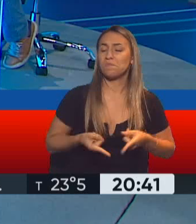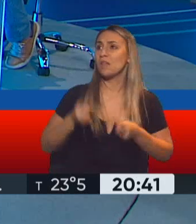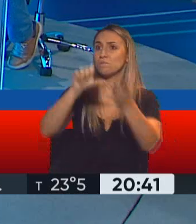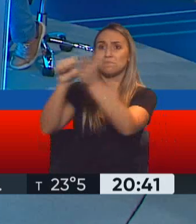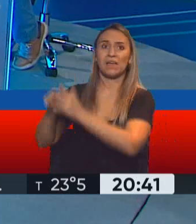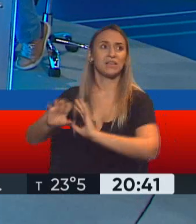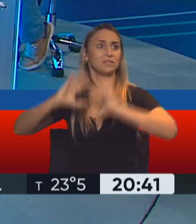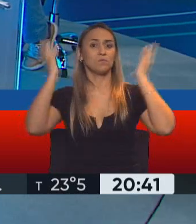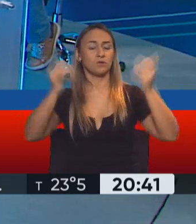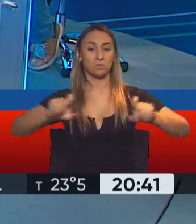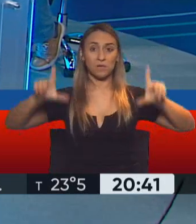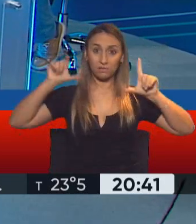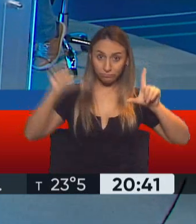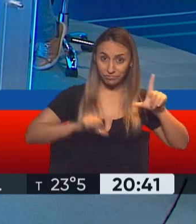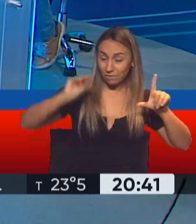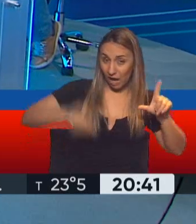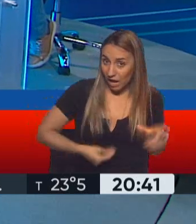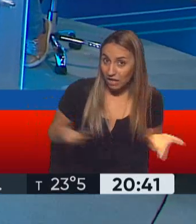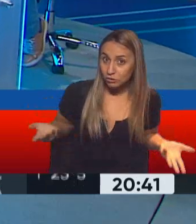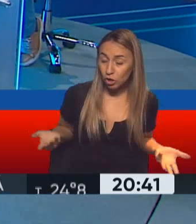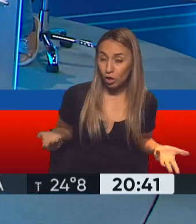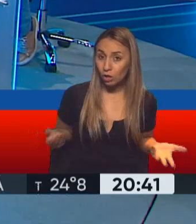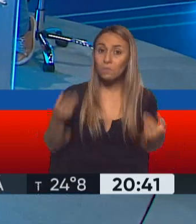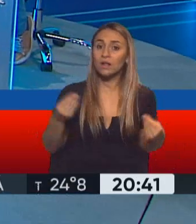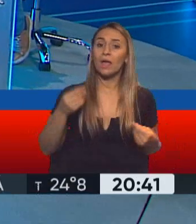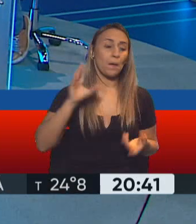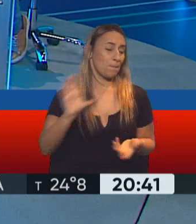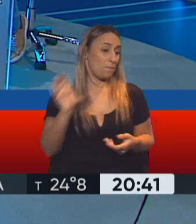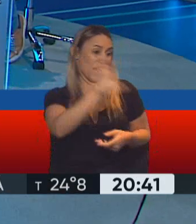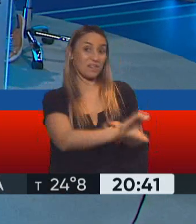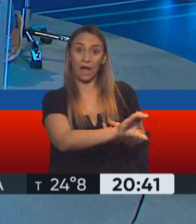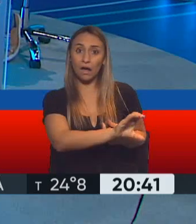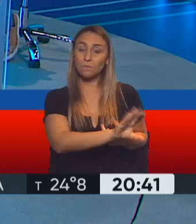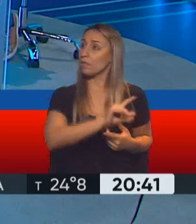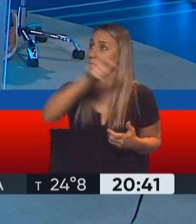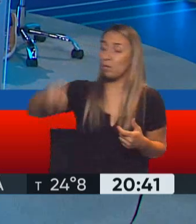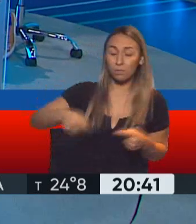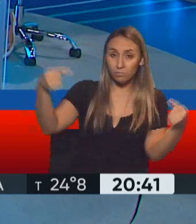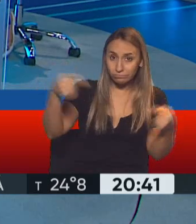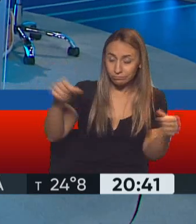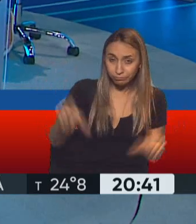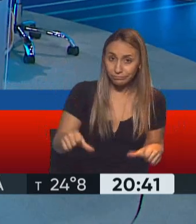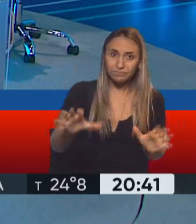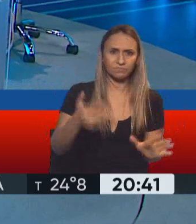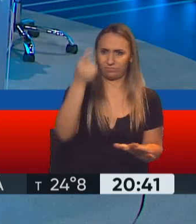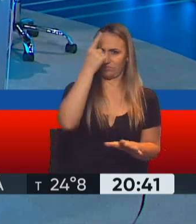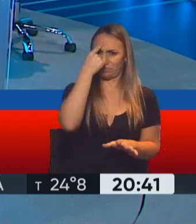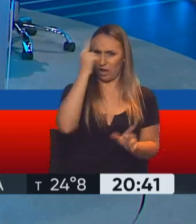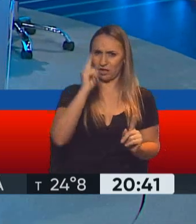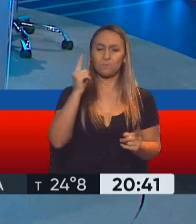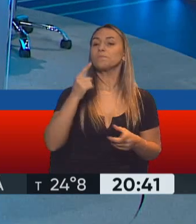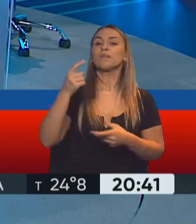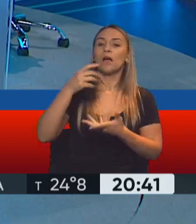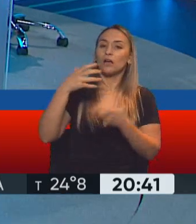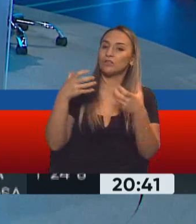la que tiene que renegociar en la que presta más de lo que le pueden devolver no es que no sé yo no entiendo que sus acreedores estén chochos porque se van a quedar a vivir en la argentina una deuda que